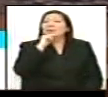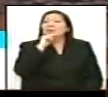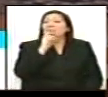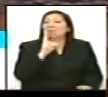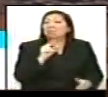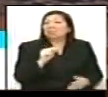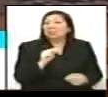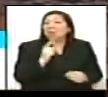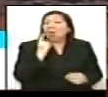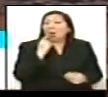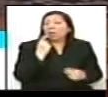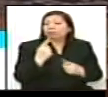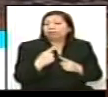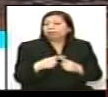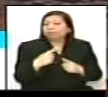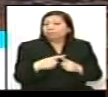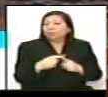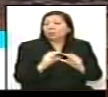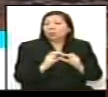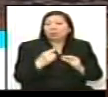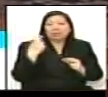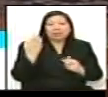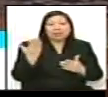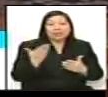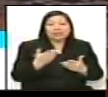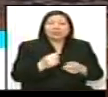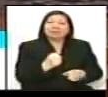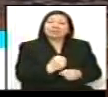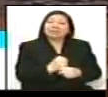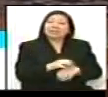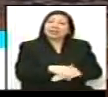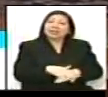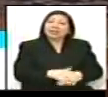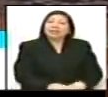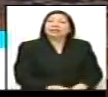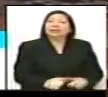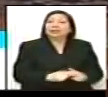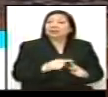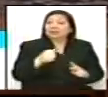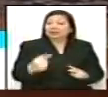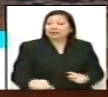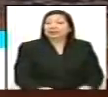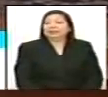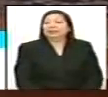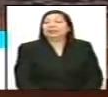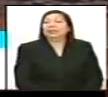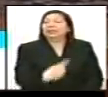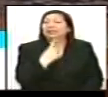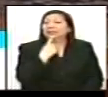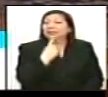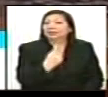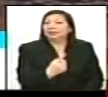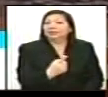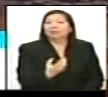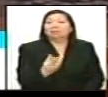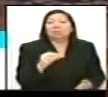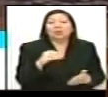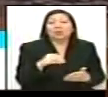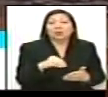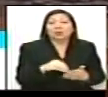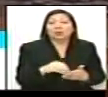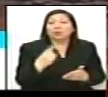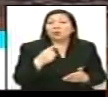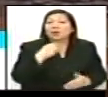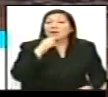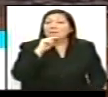que varios hombres representantes de partidos en esa mesa de trabajo saltaron inmediatamente a decir que el hecho de poner una cuota